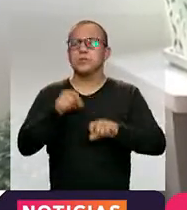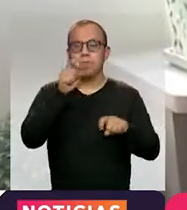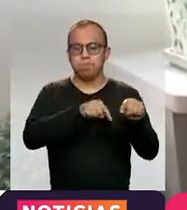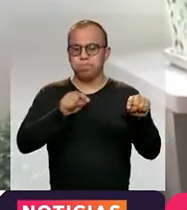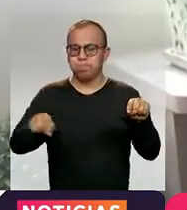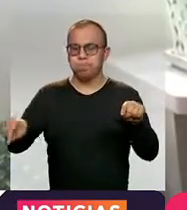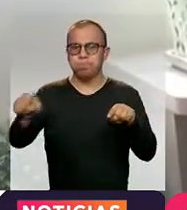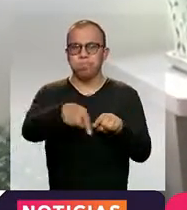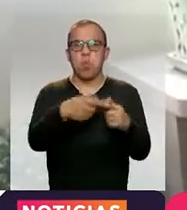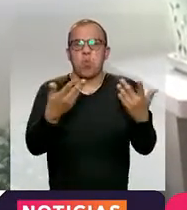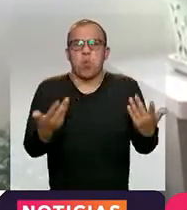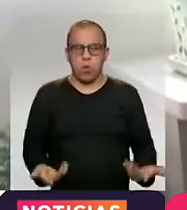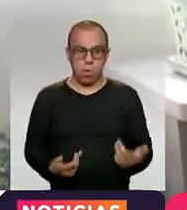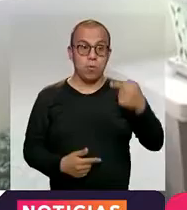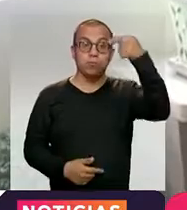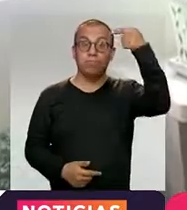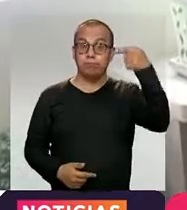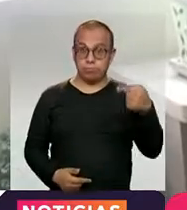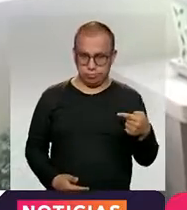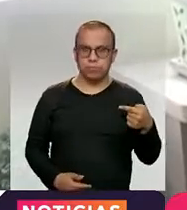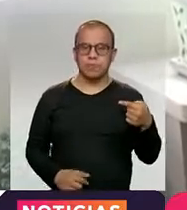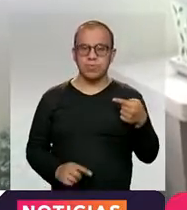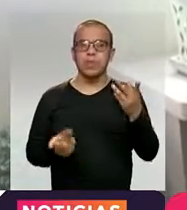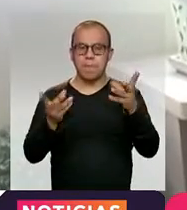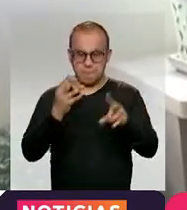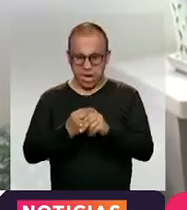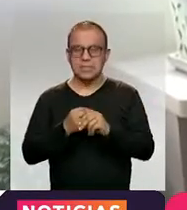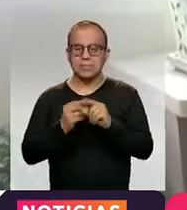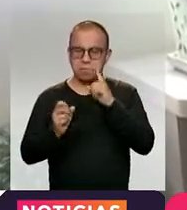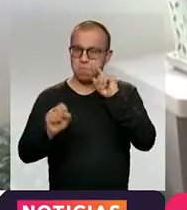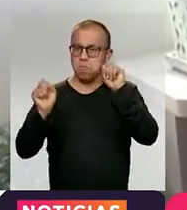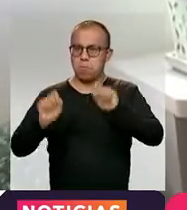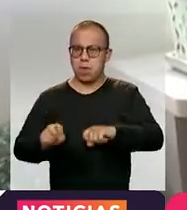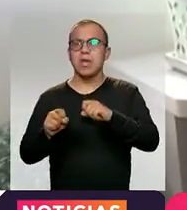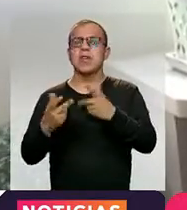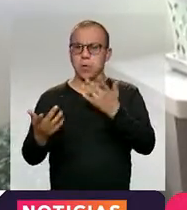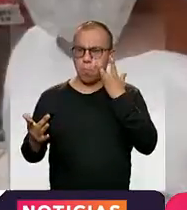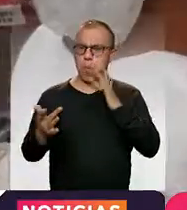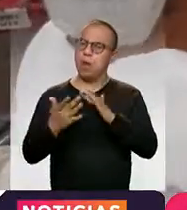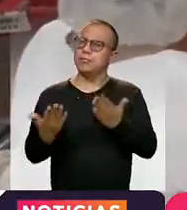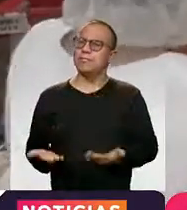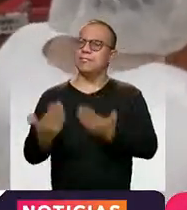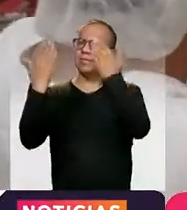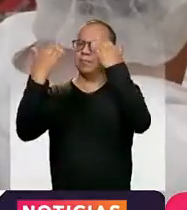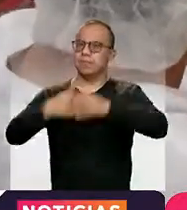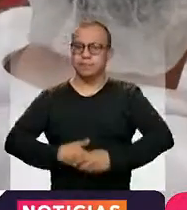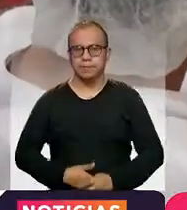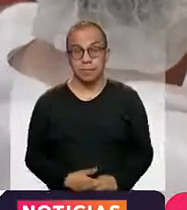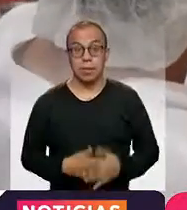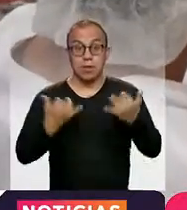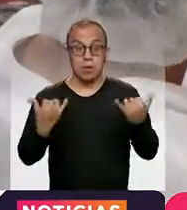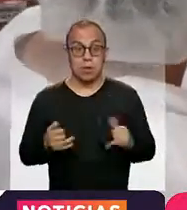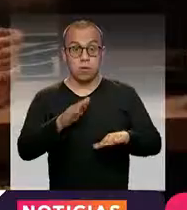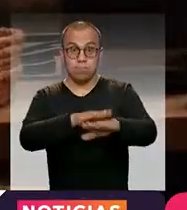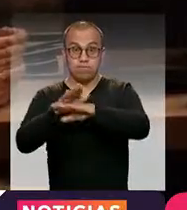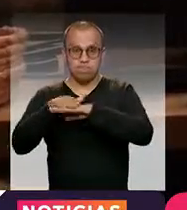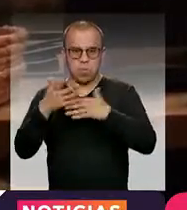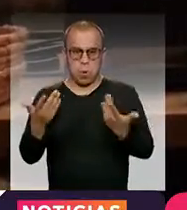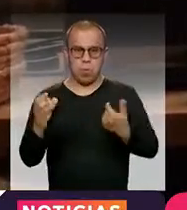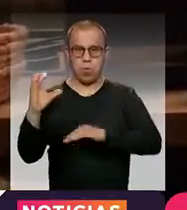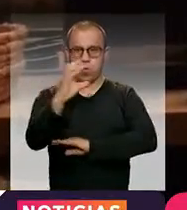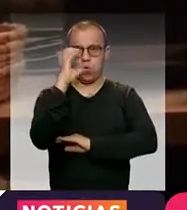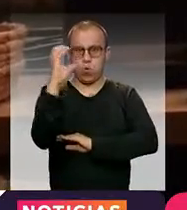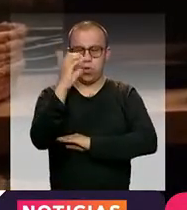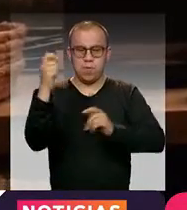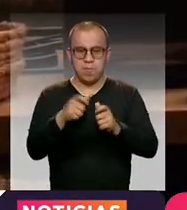tanto negativas como los aspectos que puedan ser convenientes. Los empresarios piden recordar que Colombia es un país